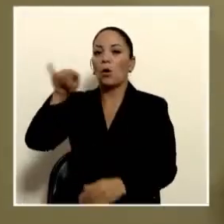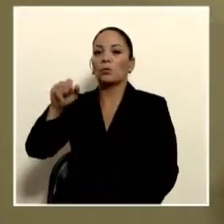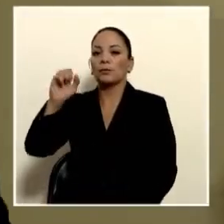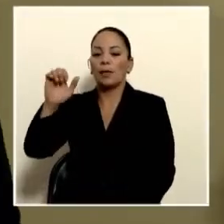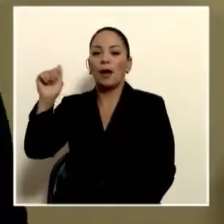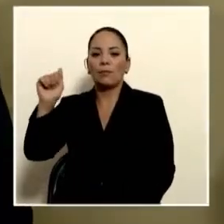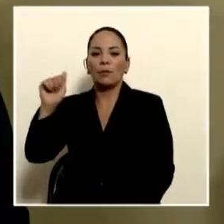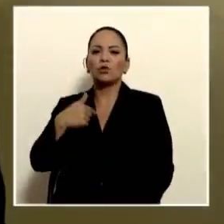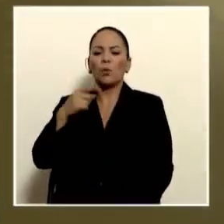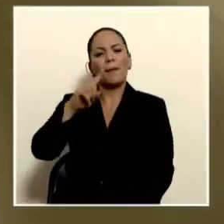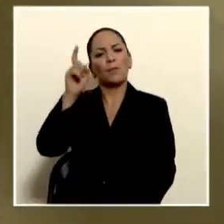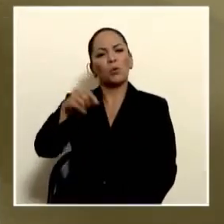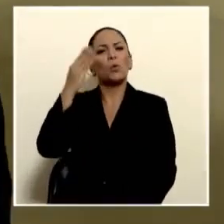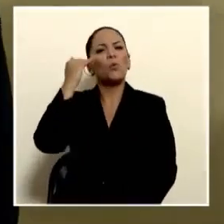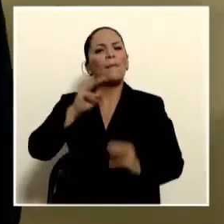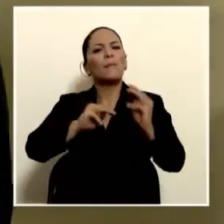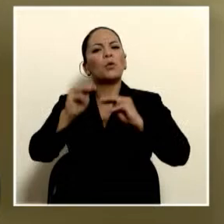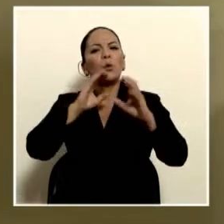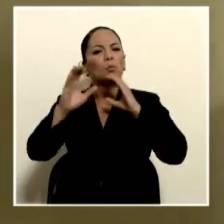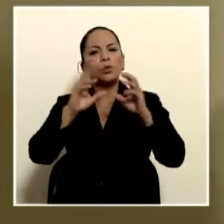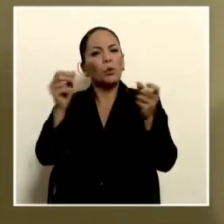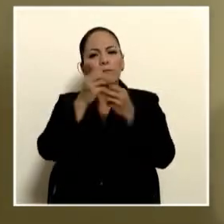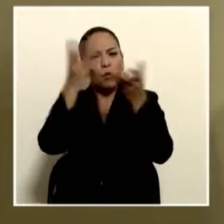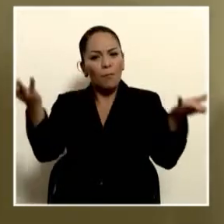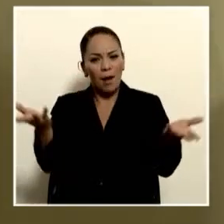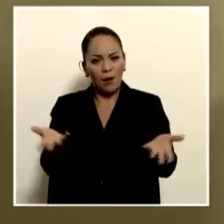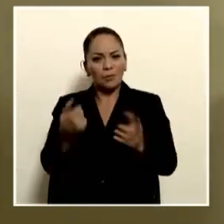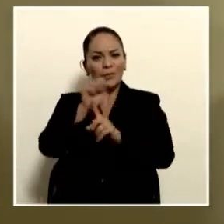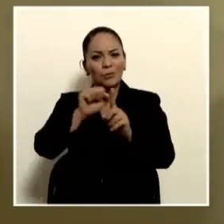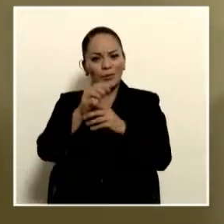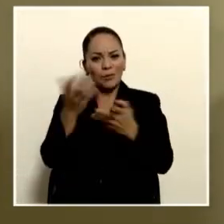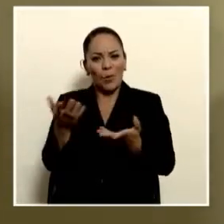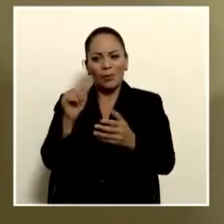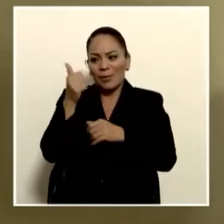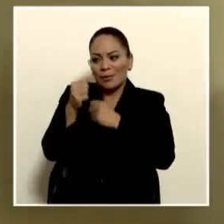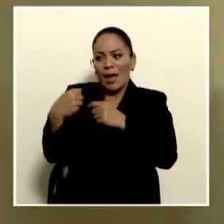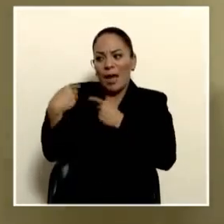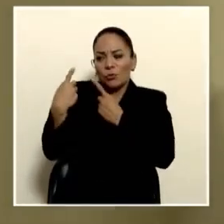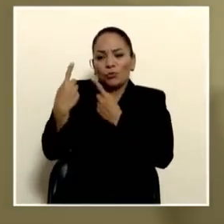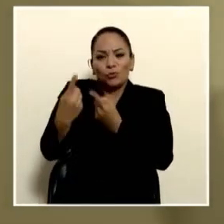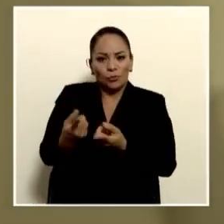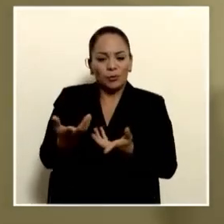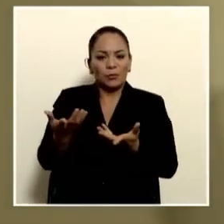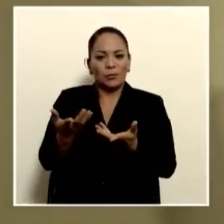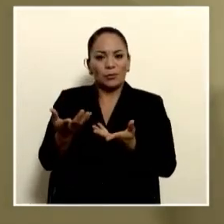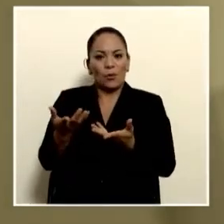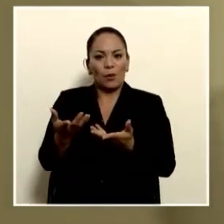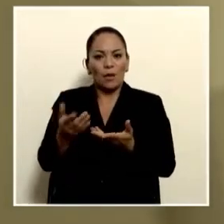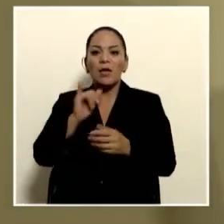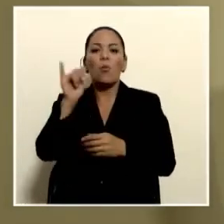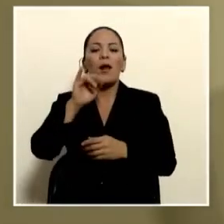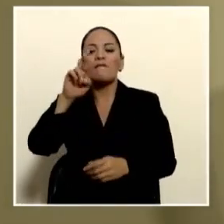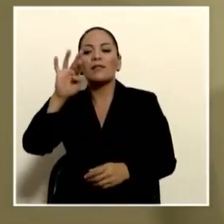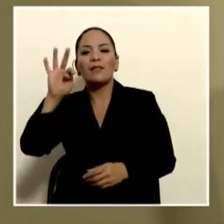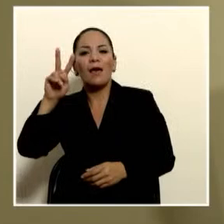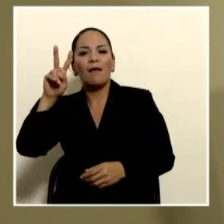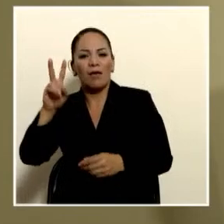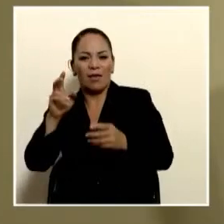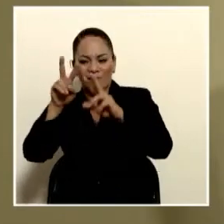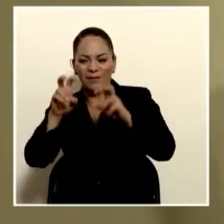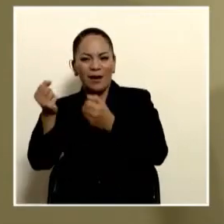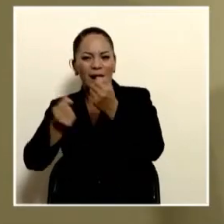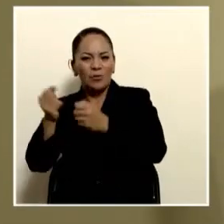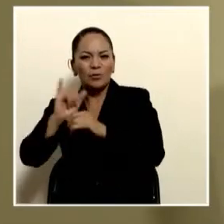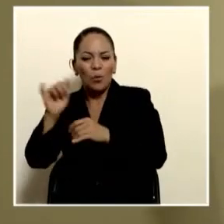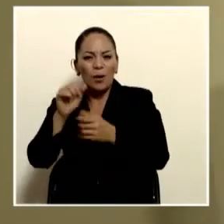Yo lo que me pregunto es por qué los medios no reportaron que esto se venía a venir hace 10 años, como el de RITEVE. Bueno, el de RITEVE hace 20. ¿Ah?